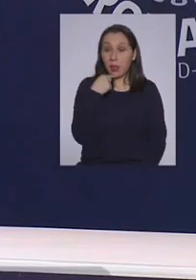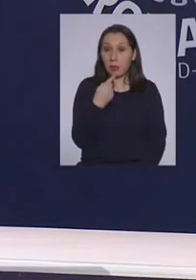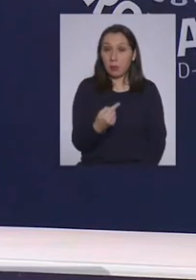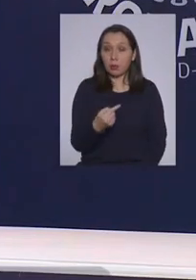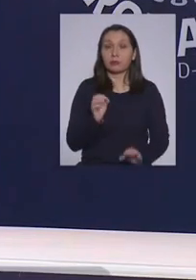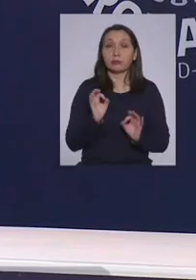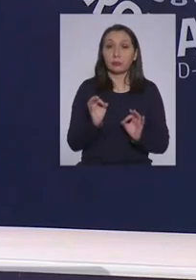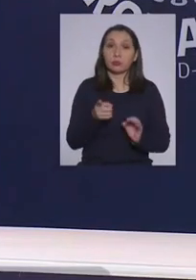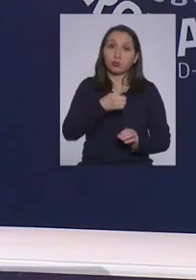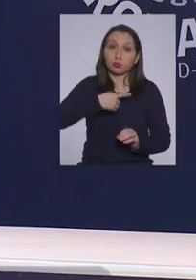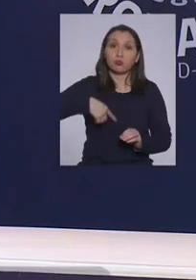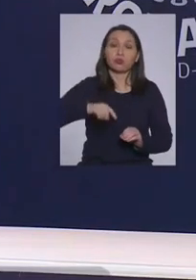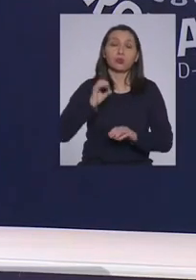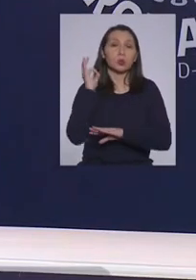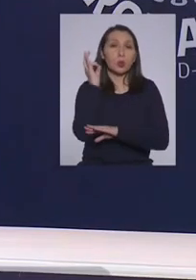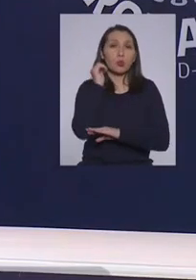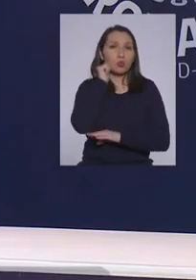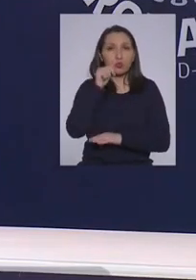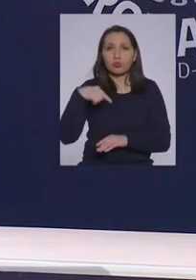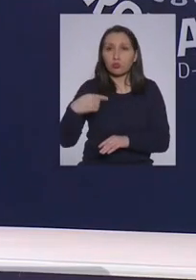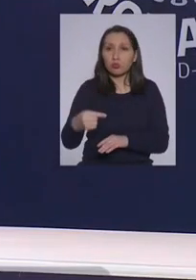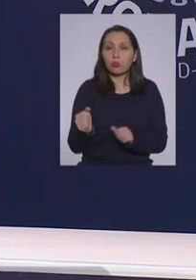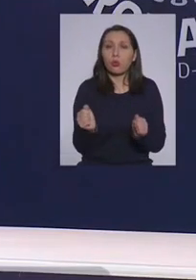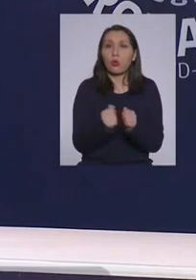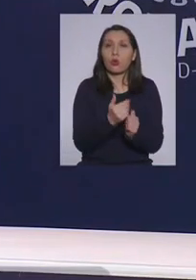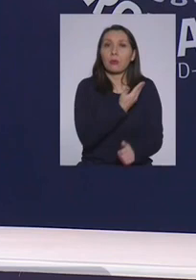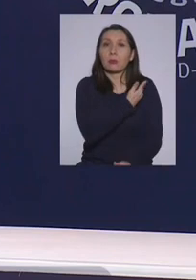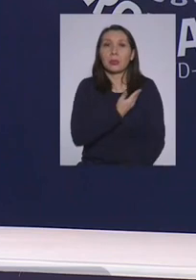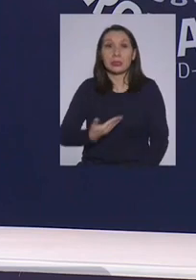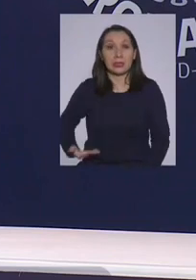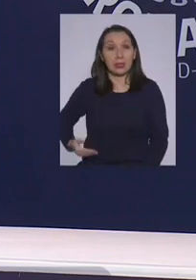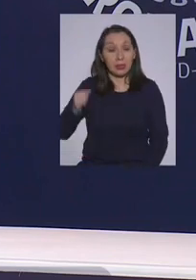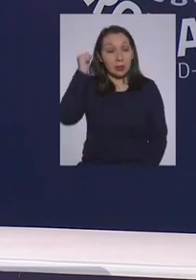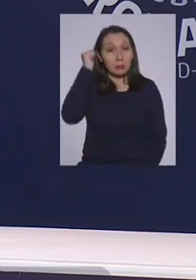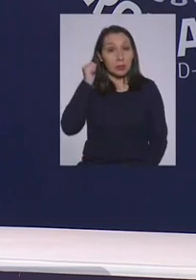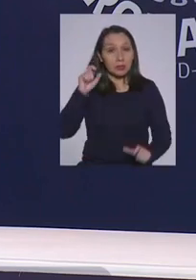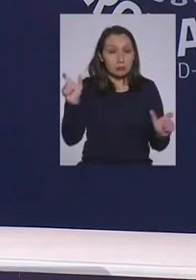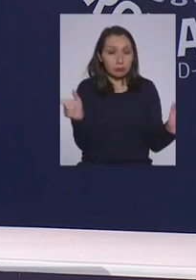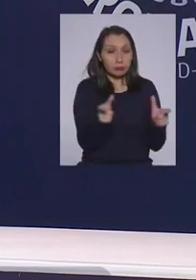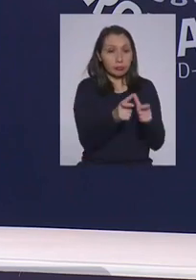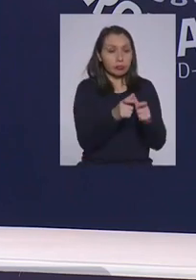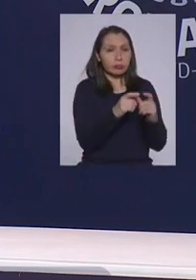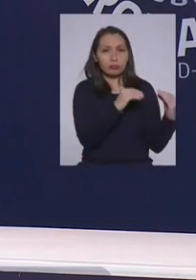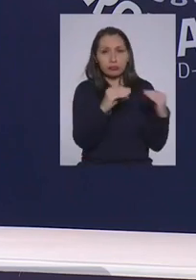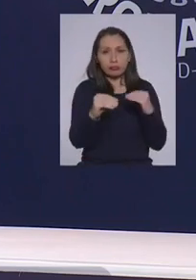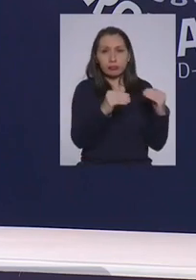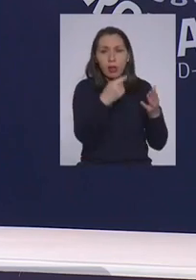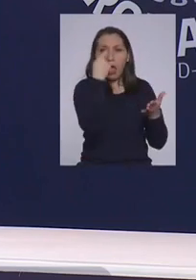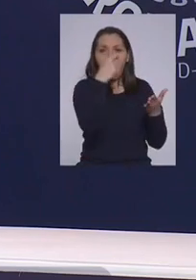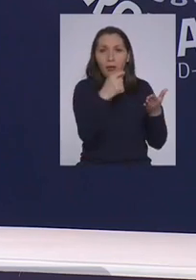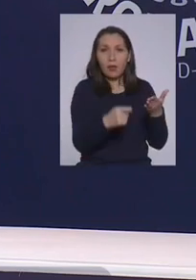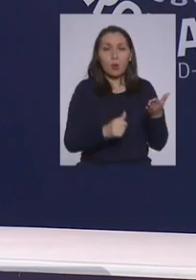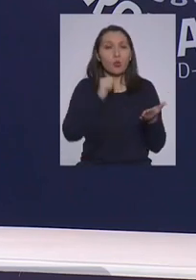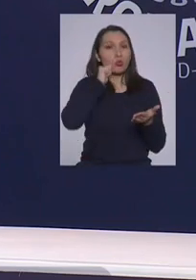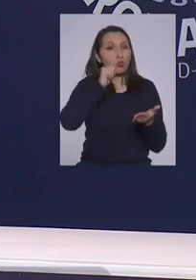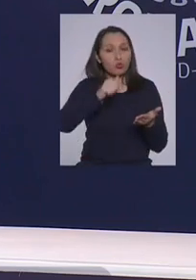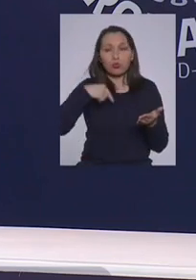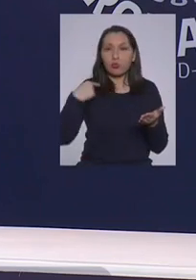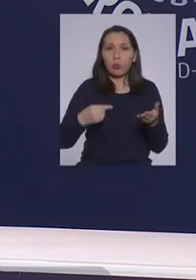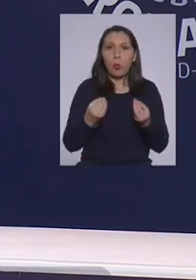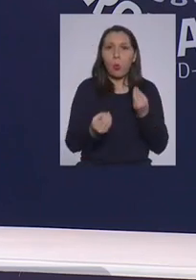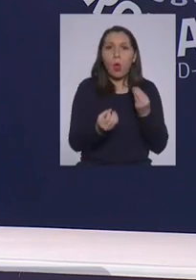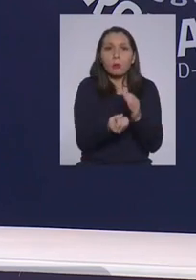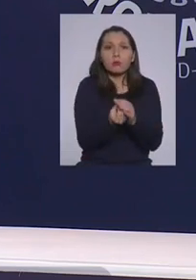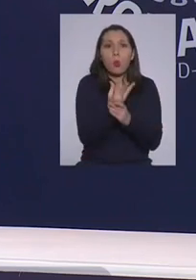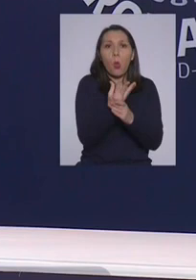pregunta, efectivamente nosotros nos reunimos todos los días con el presidente de la República en un comité donde vamos evaluando diariamente los